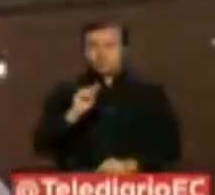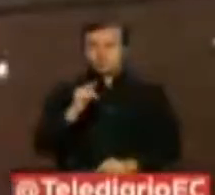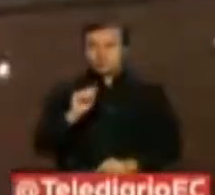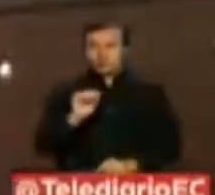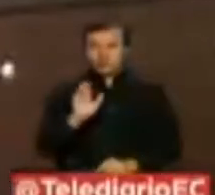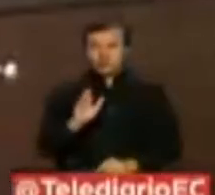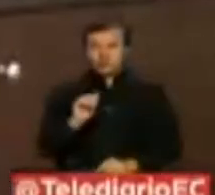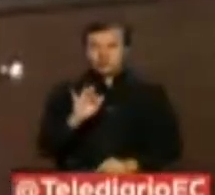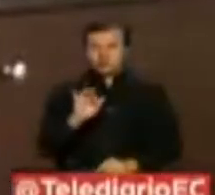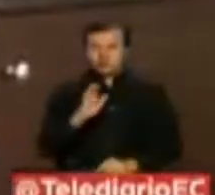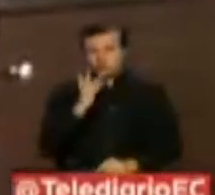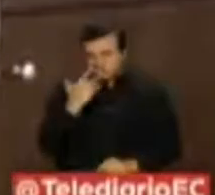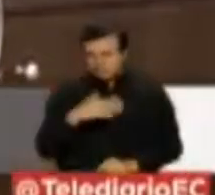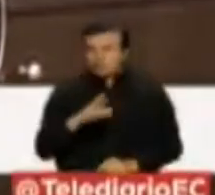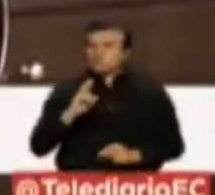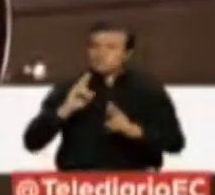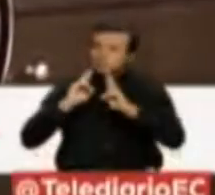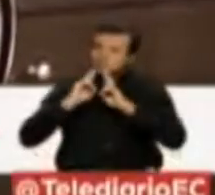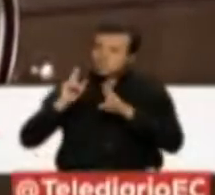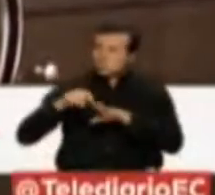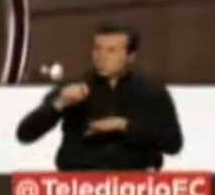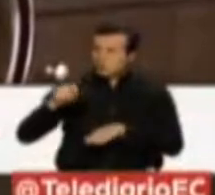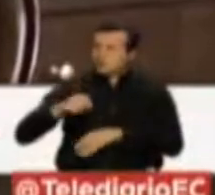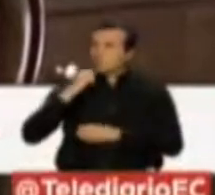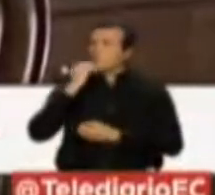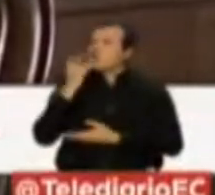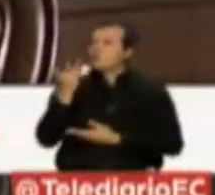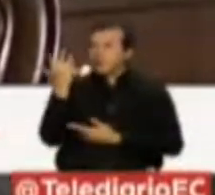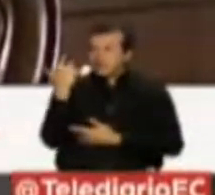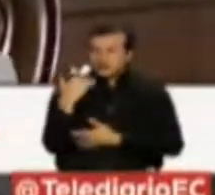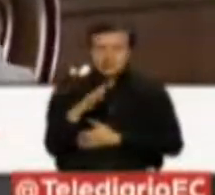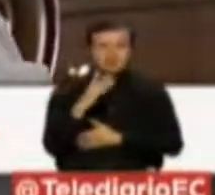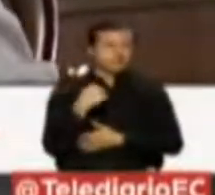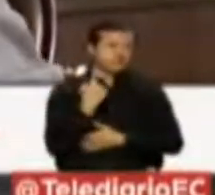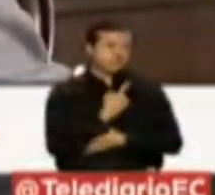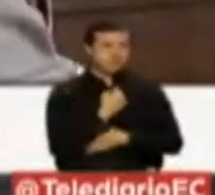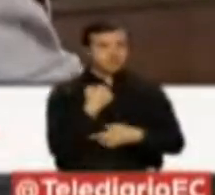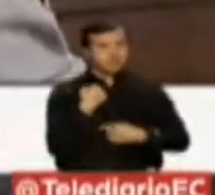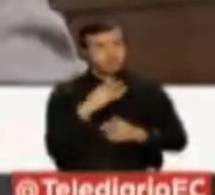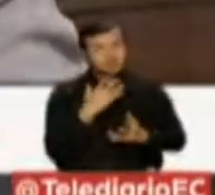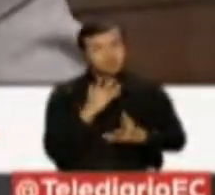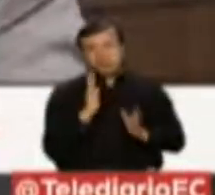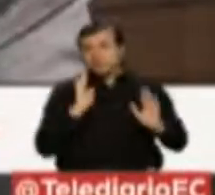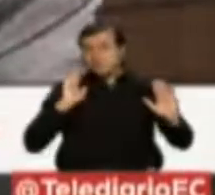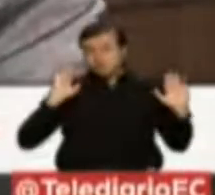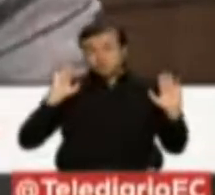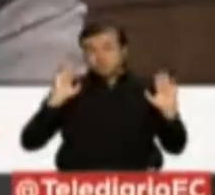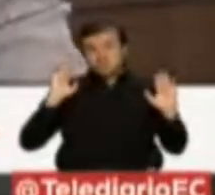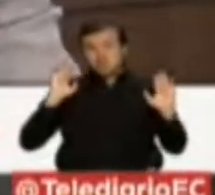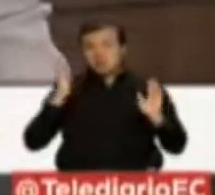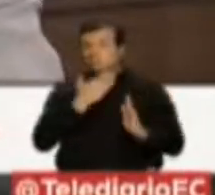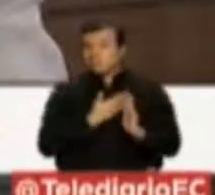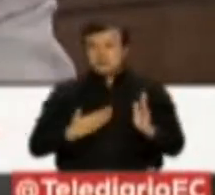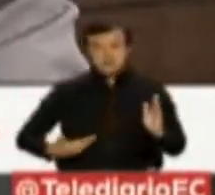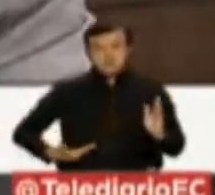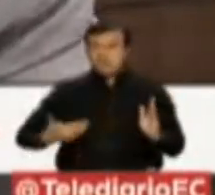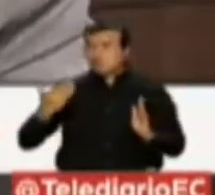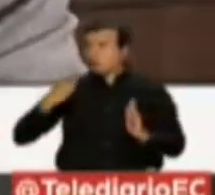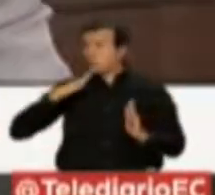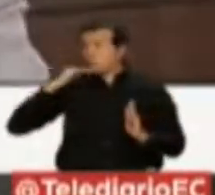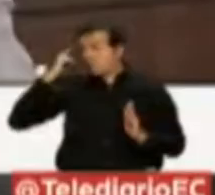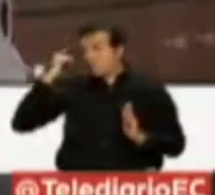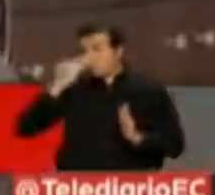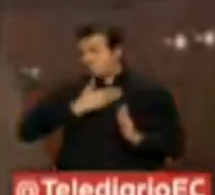está contestando a la jueza. Dice, no somos competentes, este momento ya no es presidente, nosotros ya no